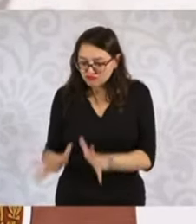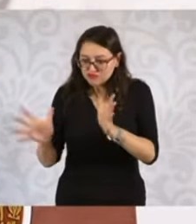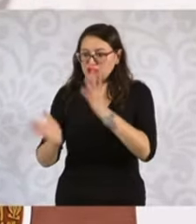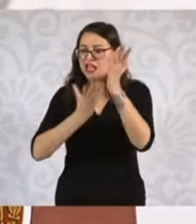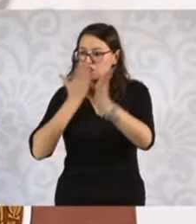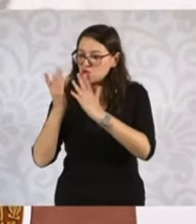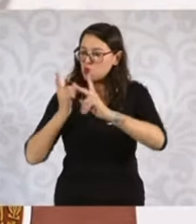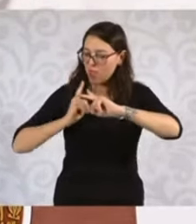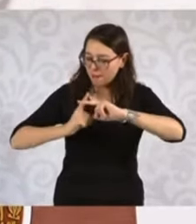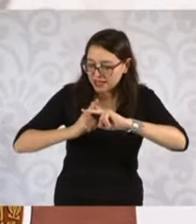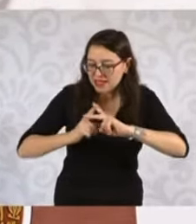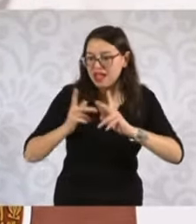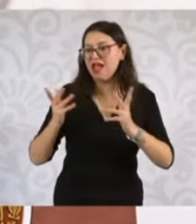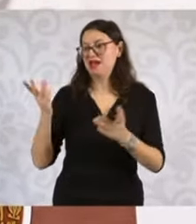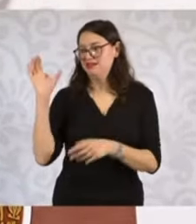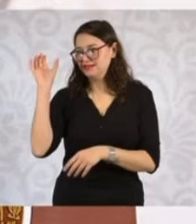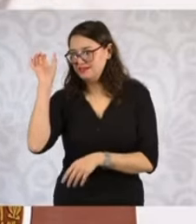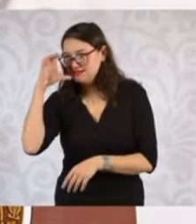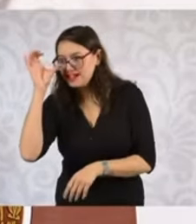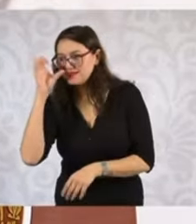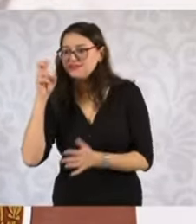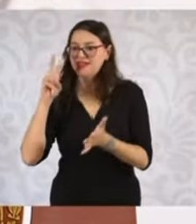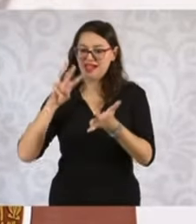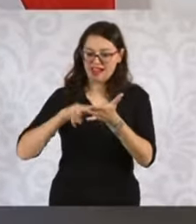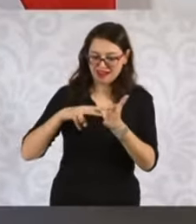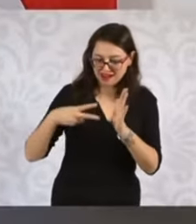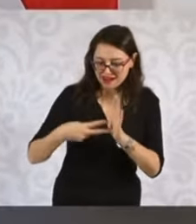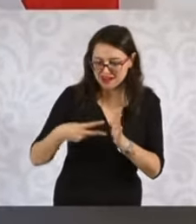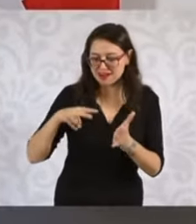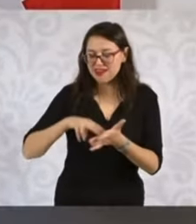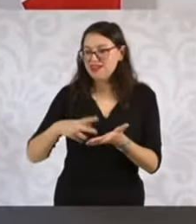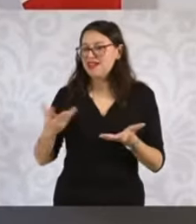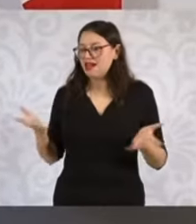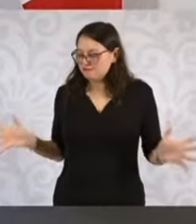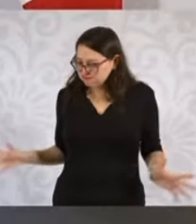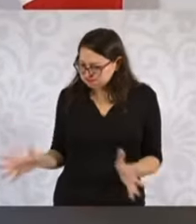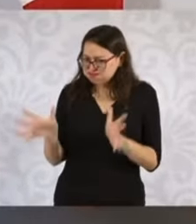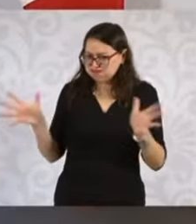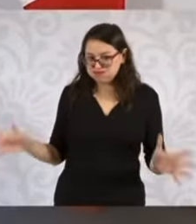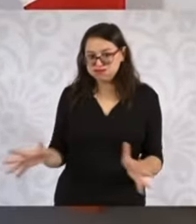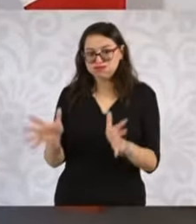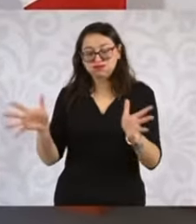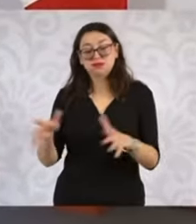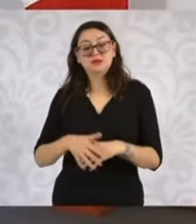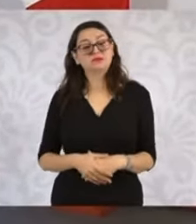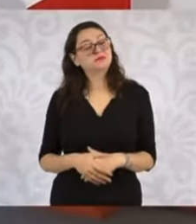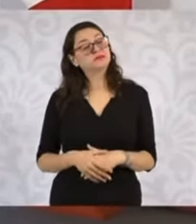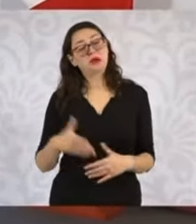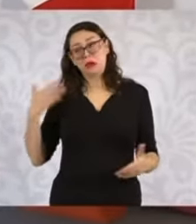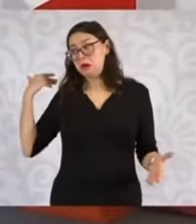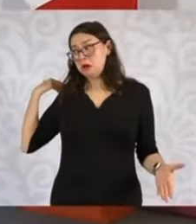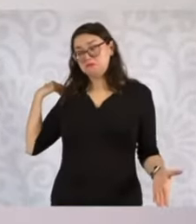estudien ciencia, ingeniería. Durante años se nos dijo que las mujeres